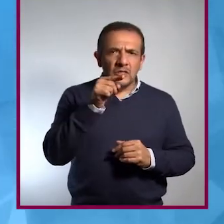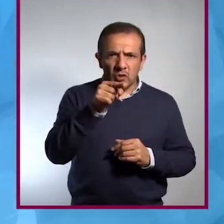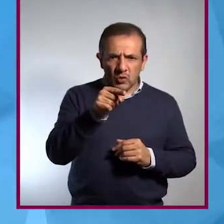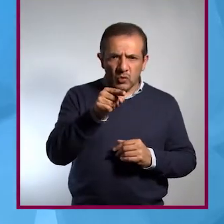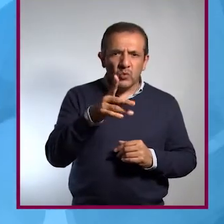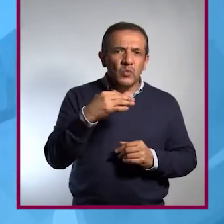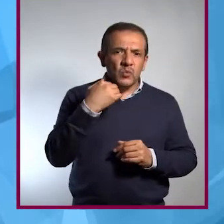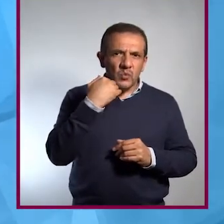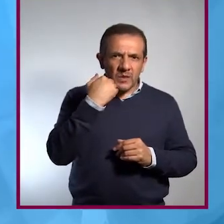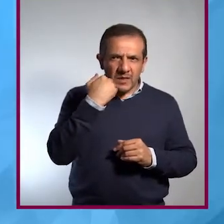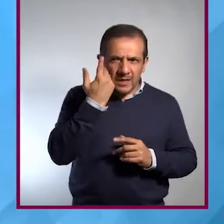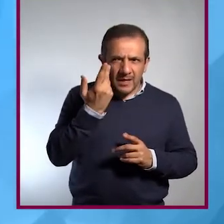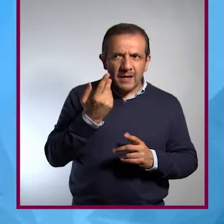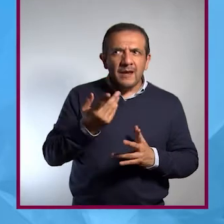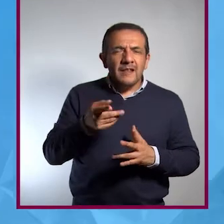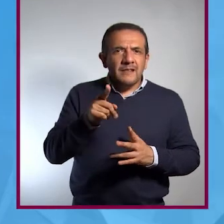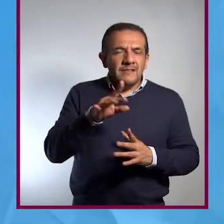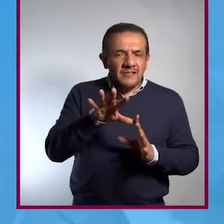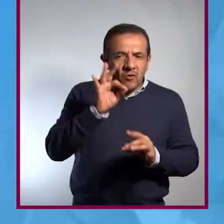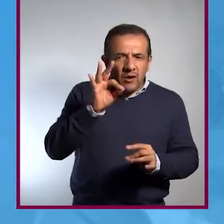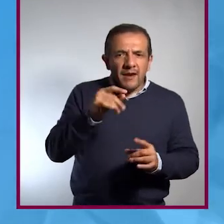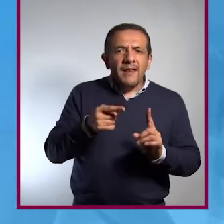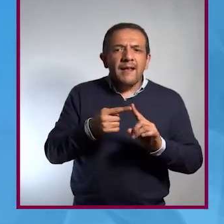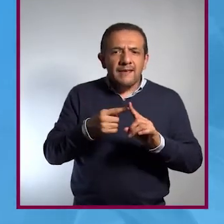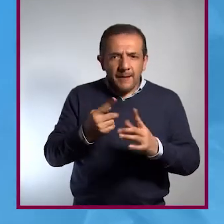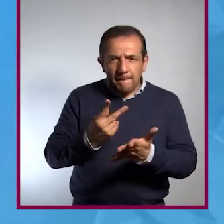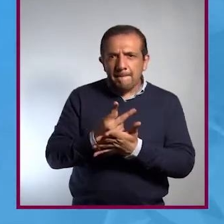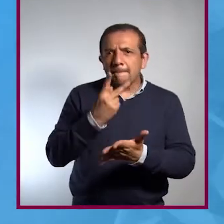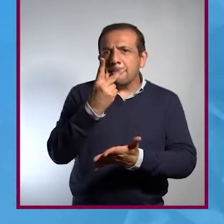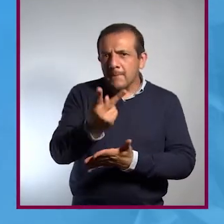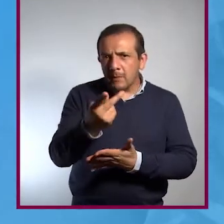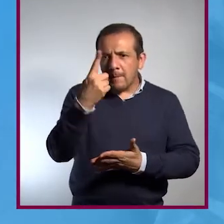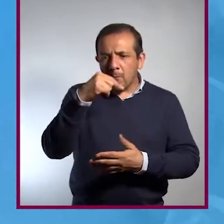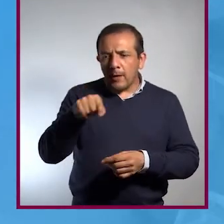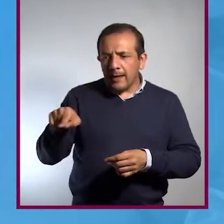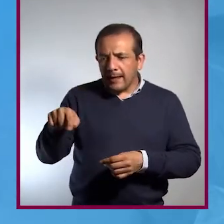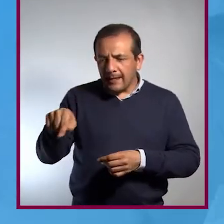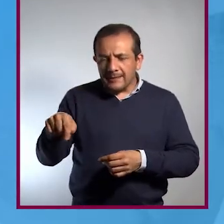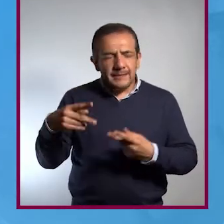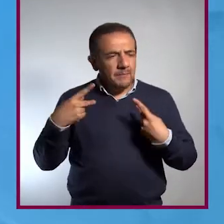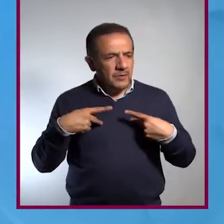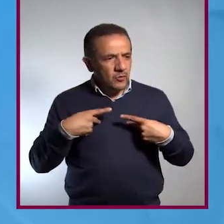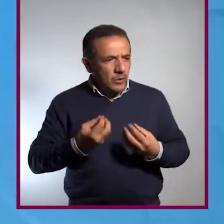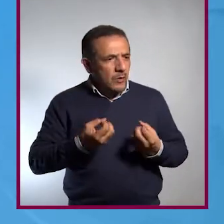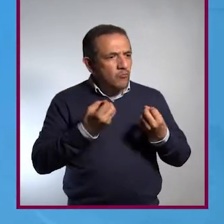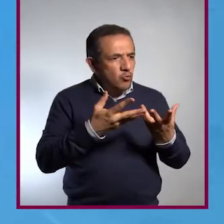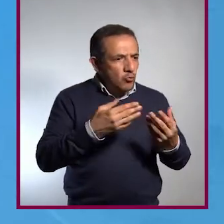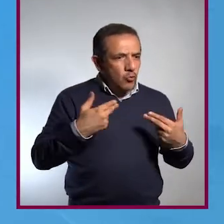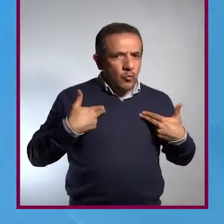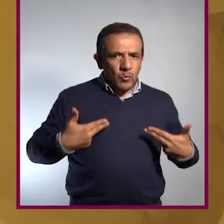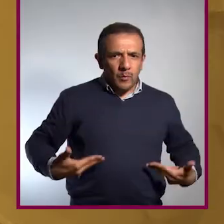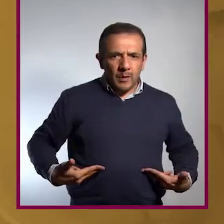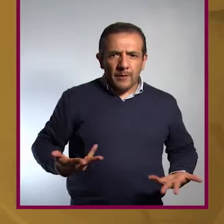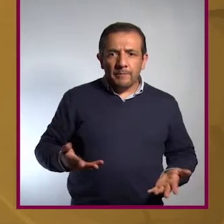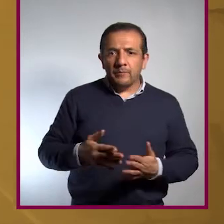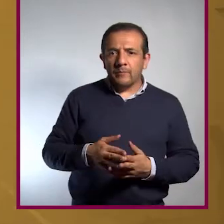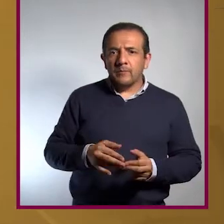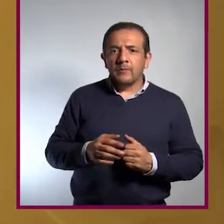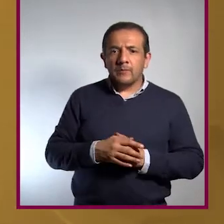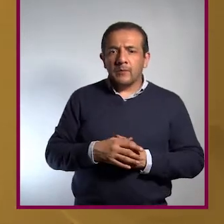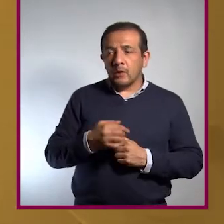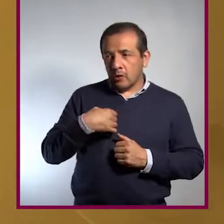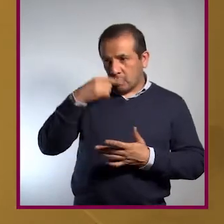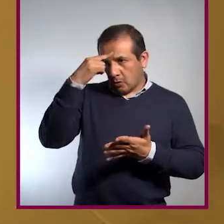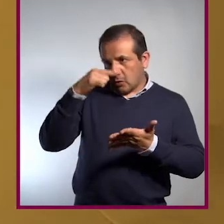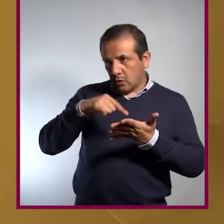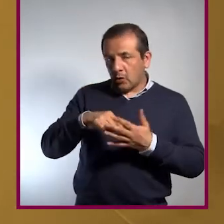qué descubrimiento de la medicina le darías el premio más grande por su aporte a la humanidad y por qué? Yo creo que sería el de